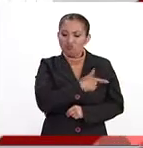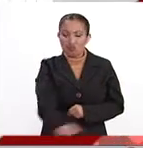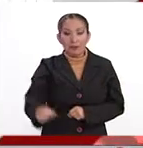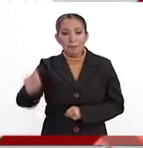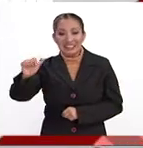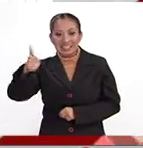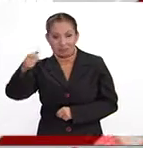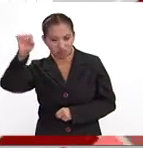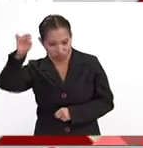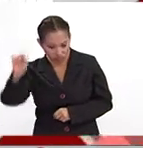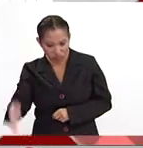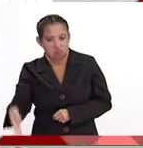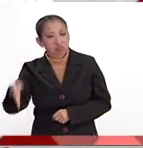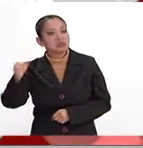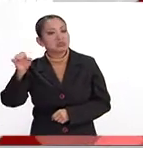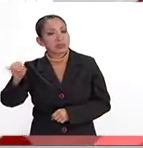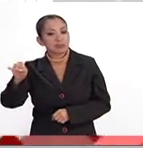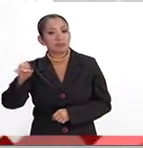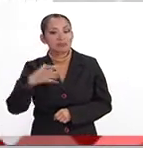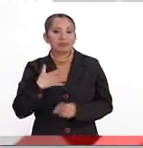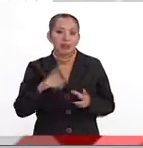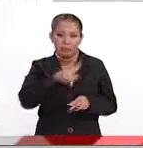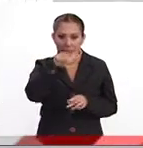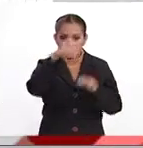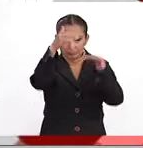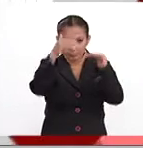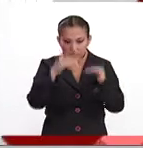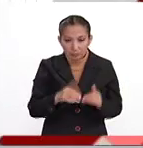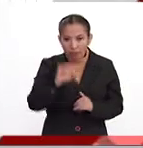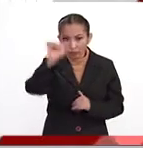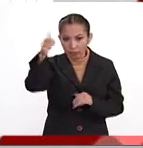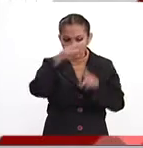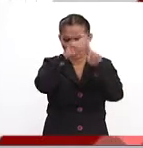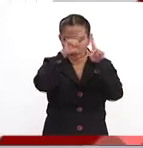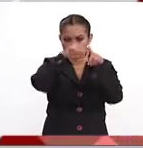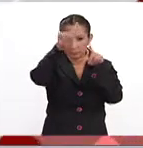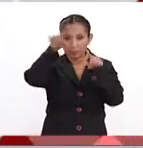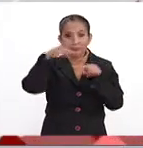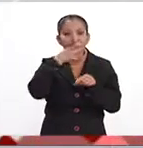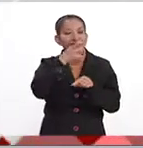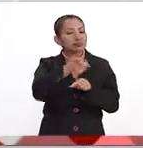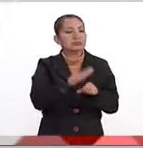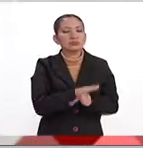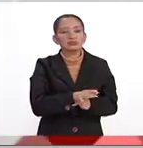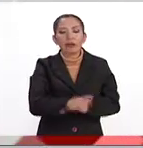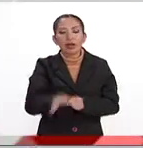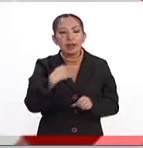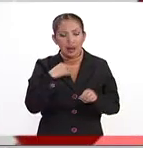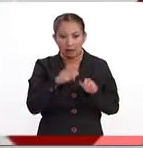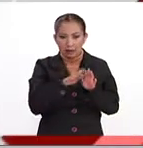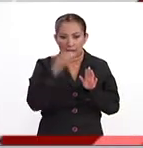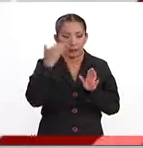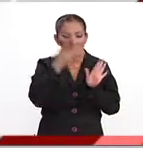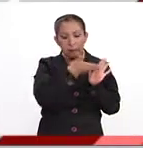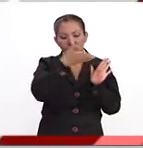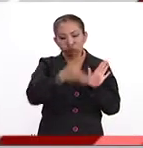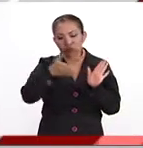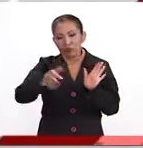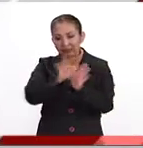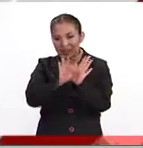a favor. Y paso inmediatamente al siguiente gráfico, porque se nos dice cómo se ha movido esto en el tiempo.